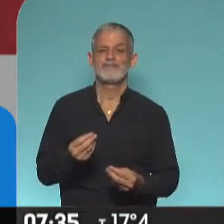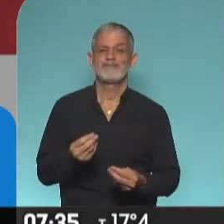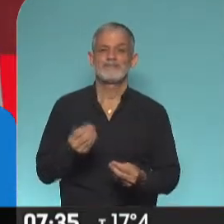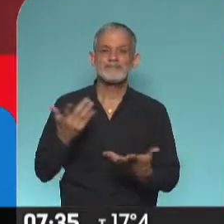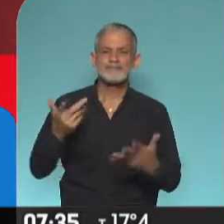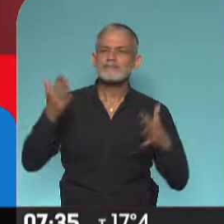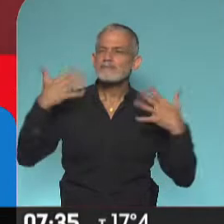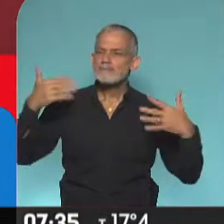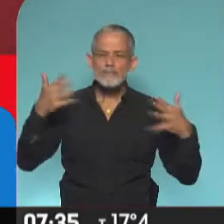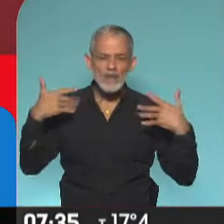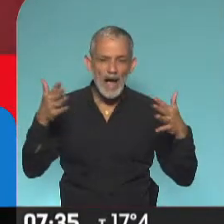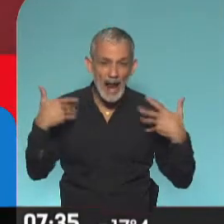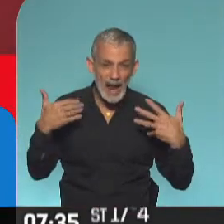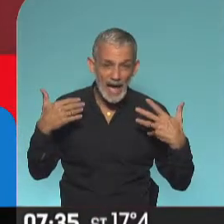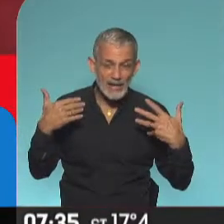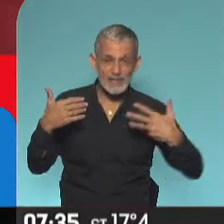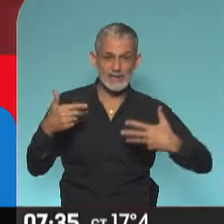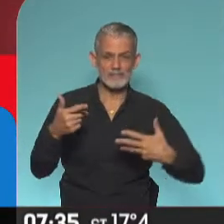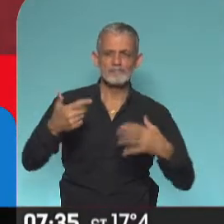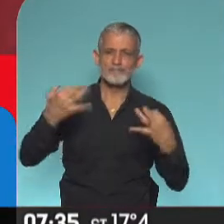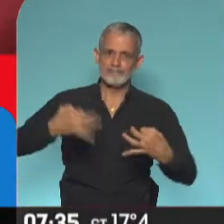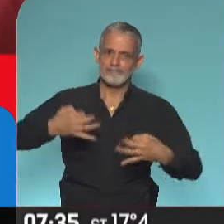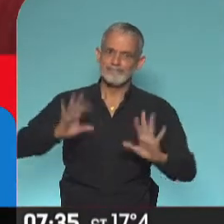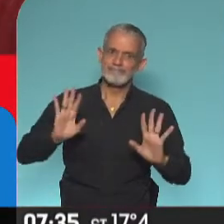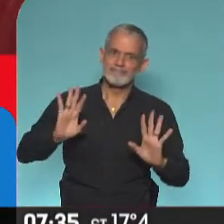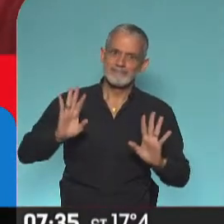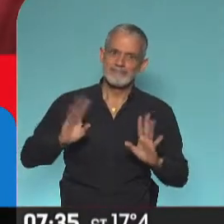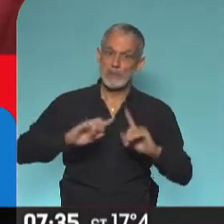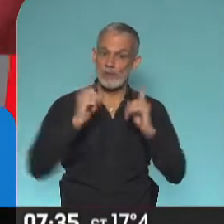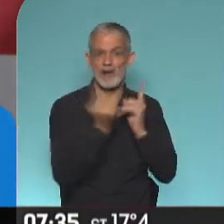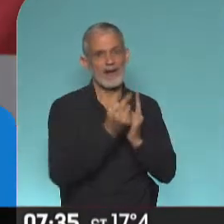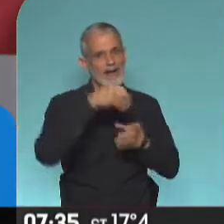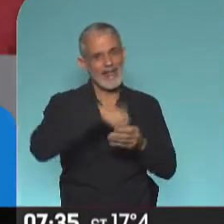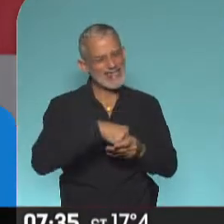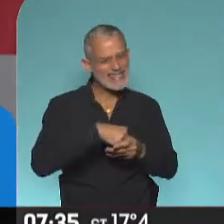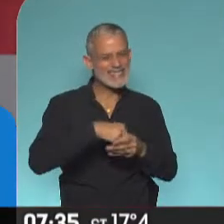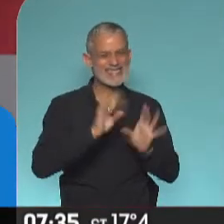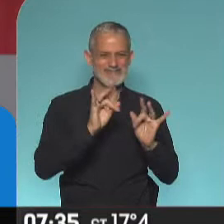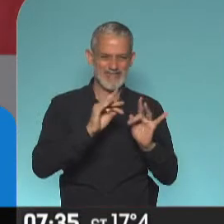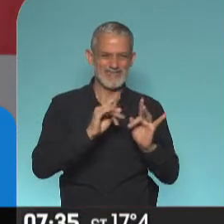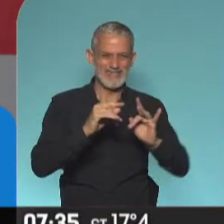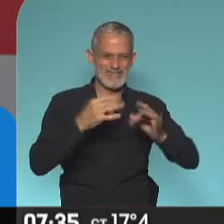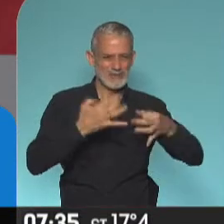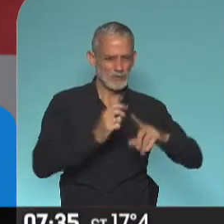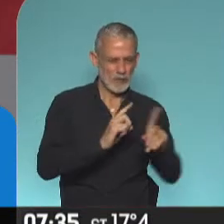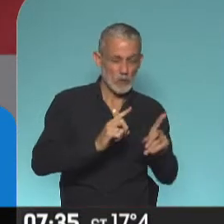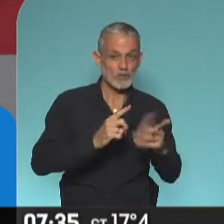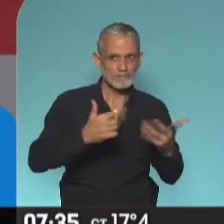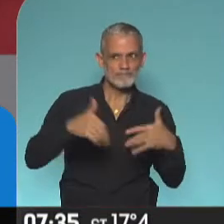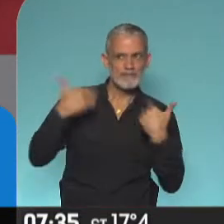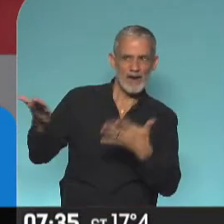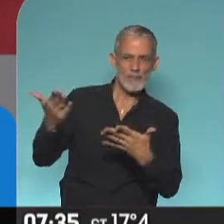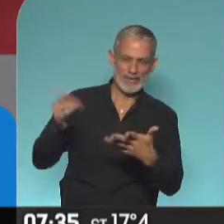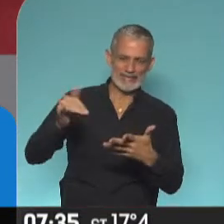el aire libre es más seguro que los interiores de las casas. Entonces,